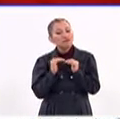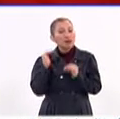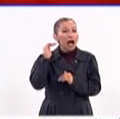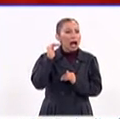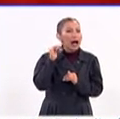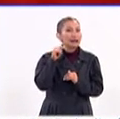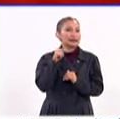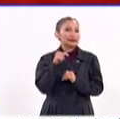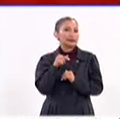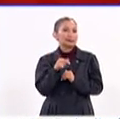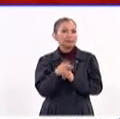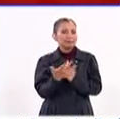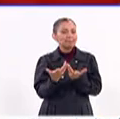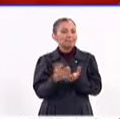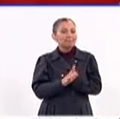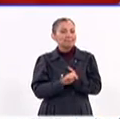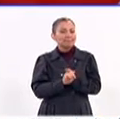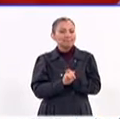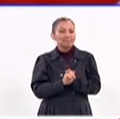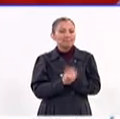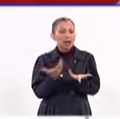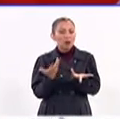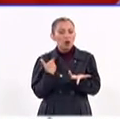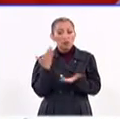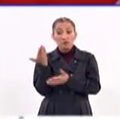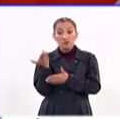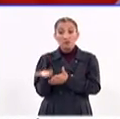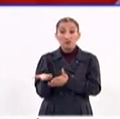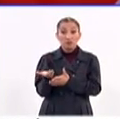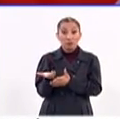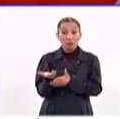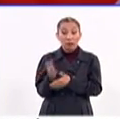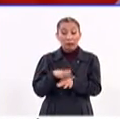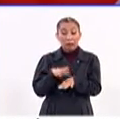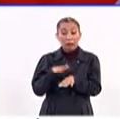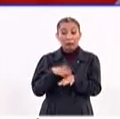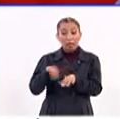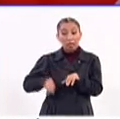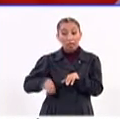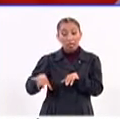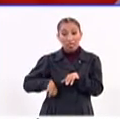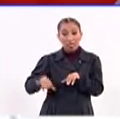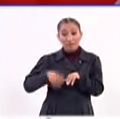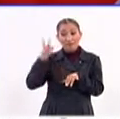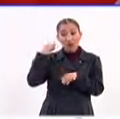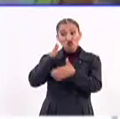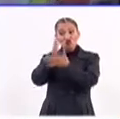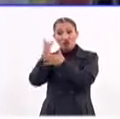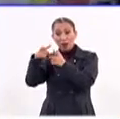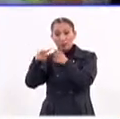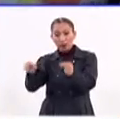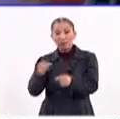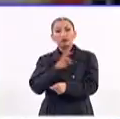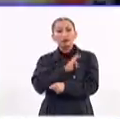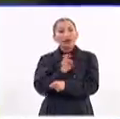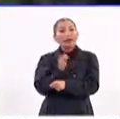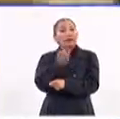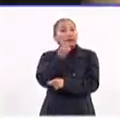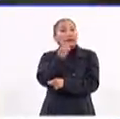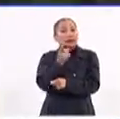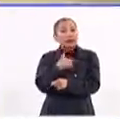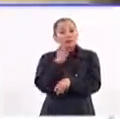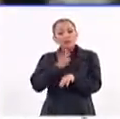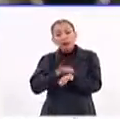aumentado mucho la demanda o el interés de viajar a Japón. Se puede decir que